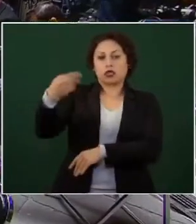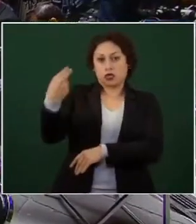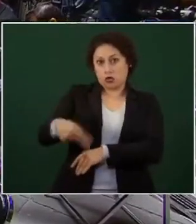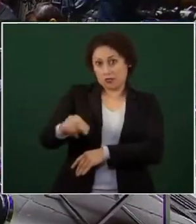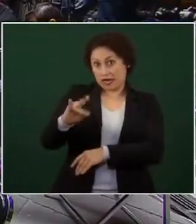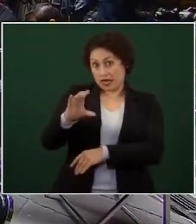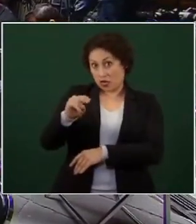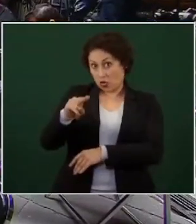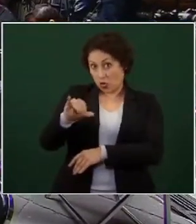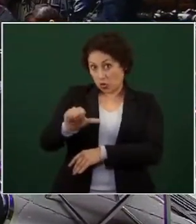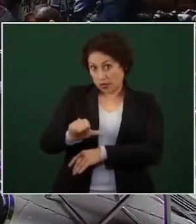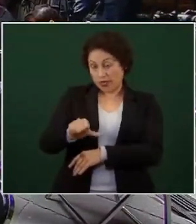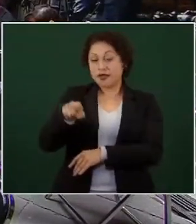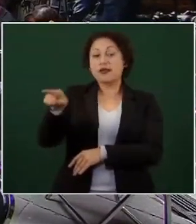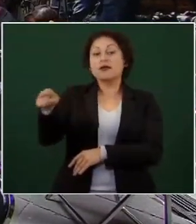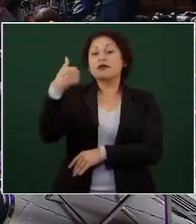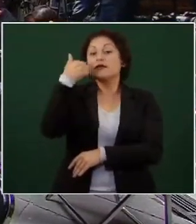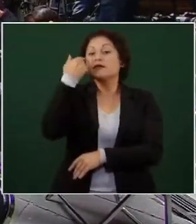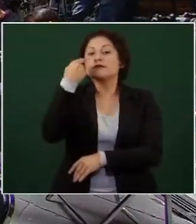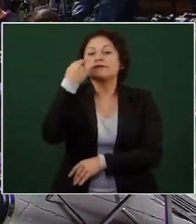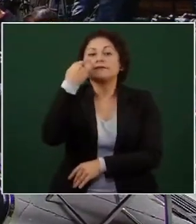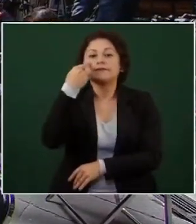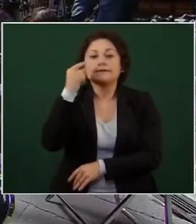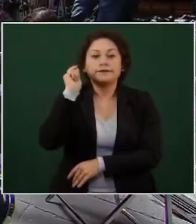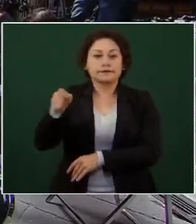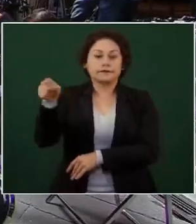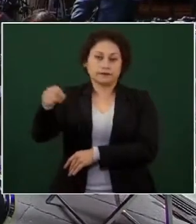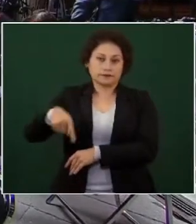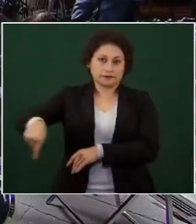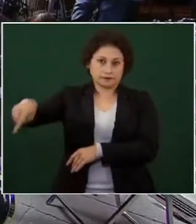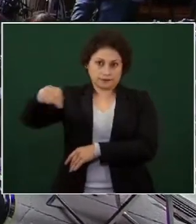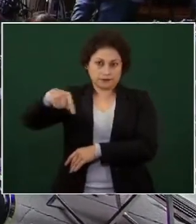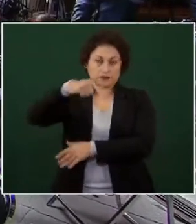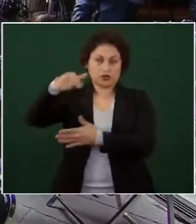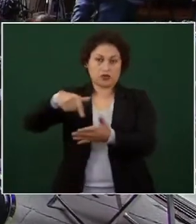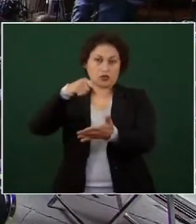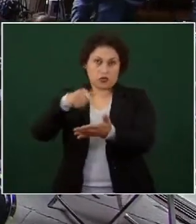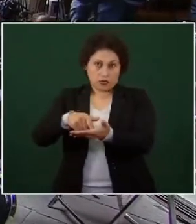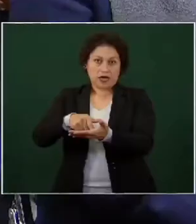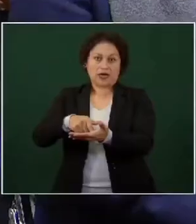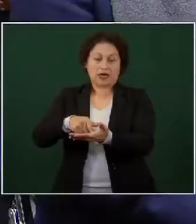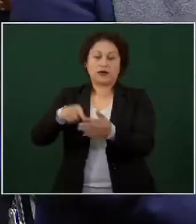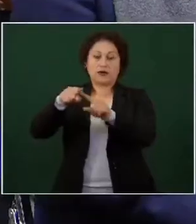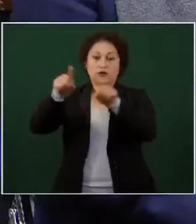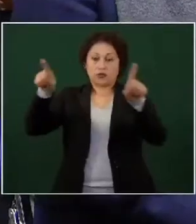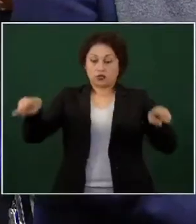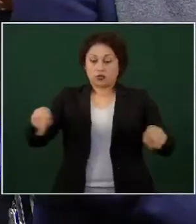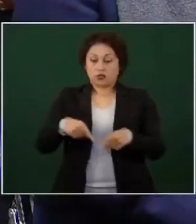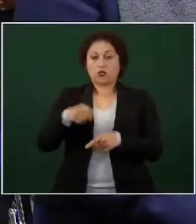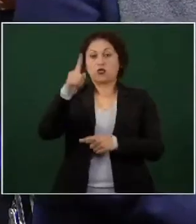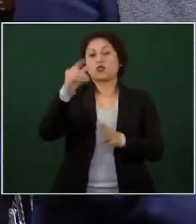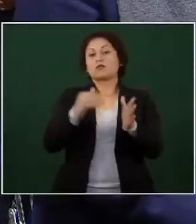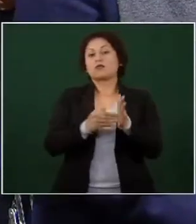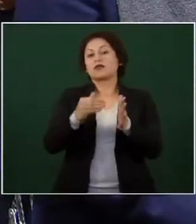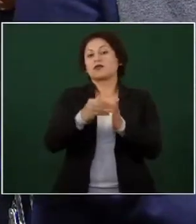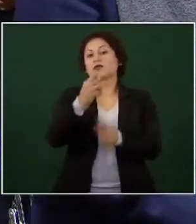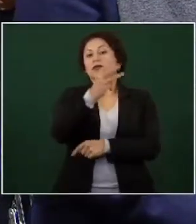usted, esta edificación, este complejo, comprende 1.300.000 metros cuadrados de